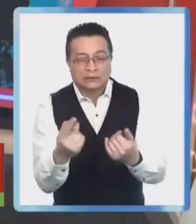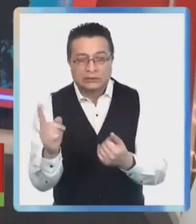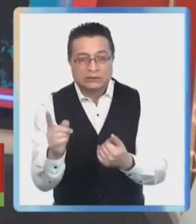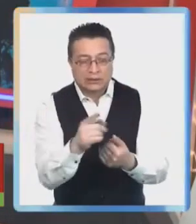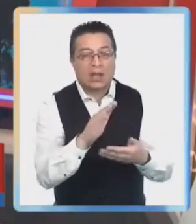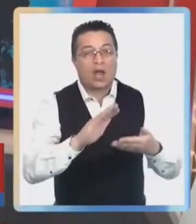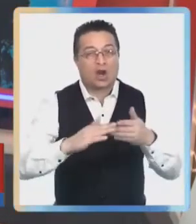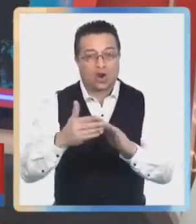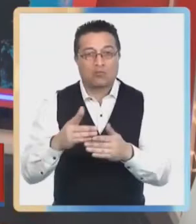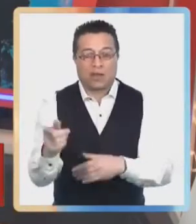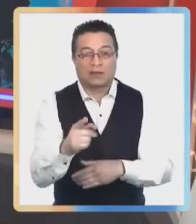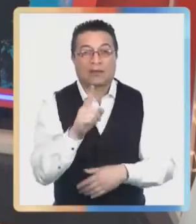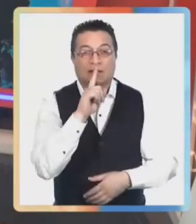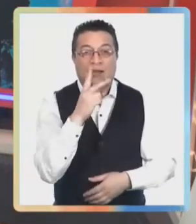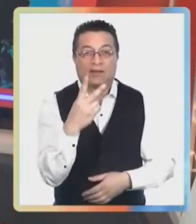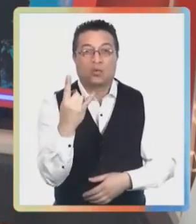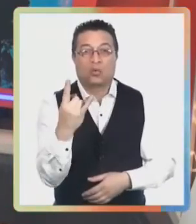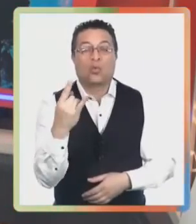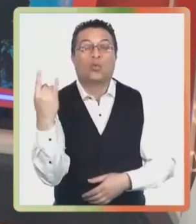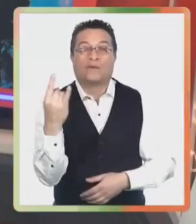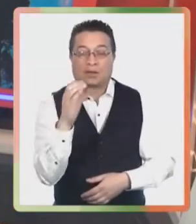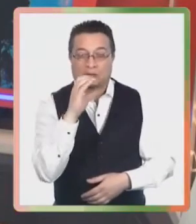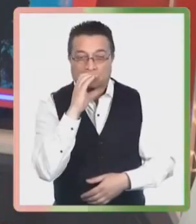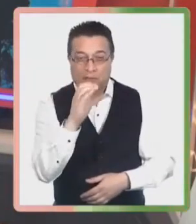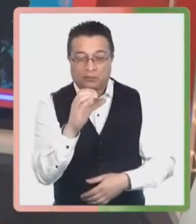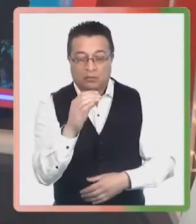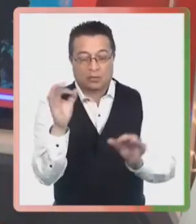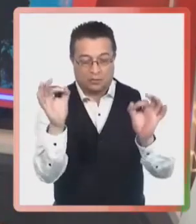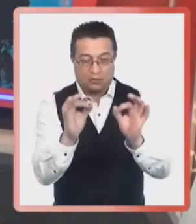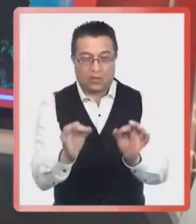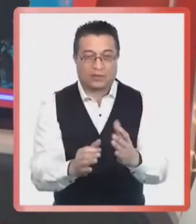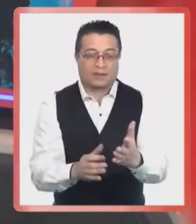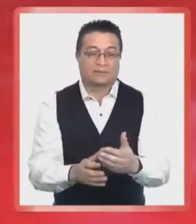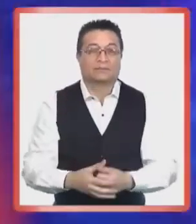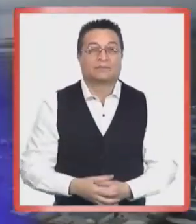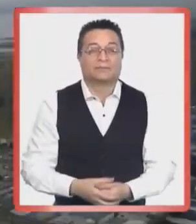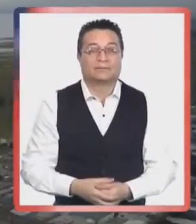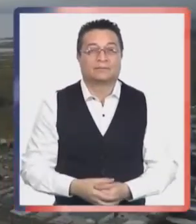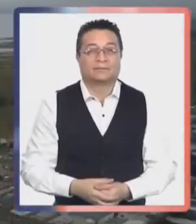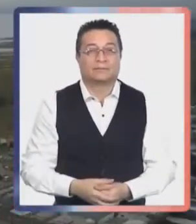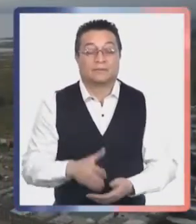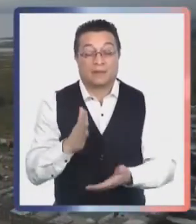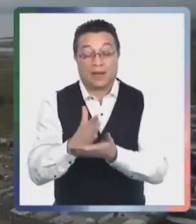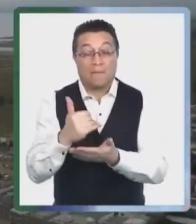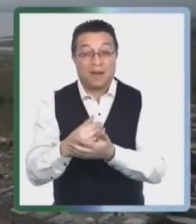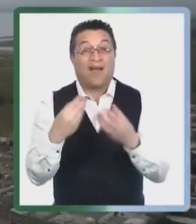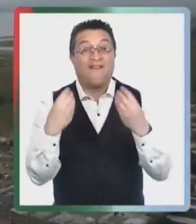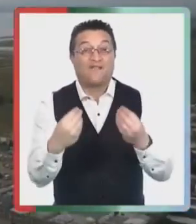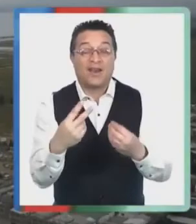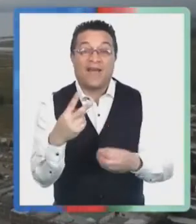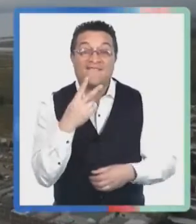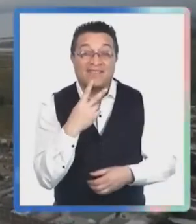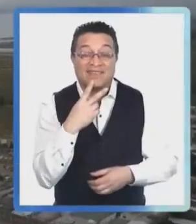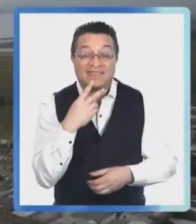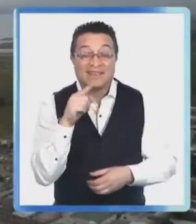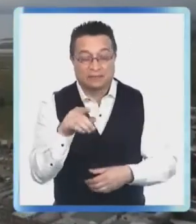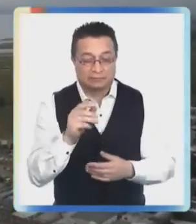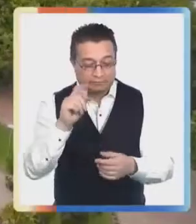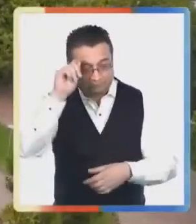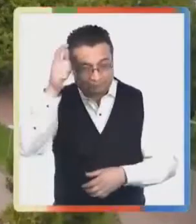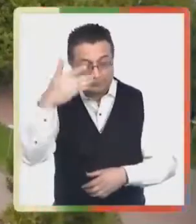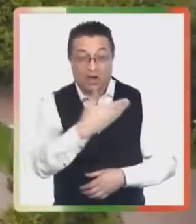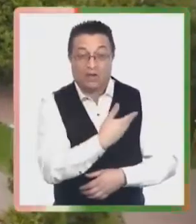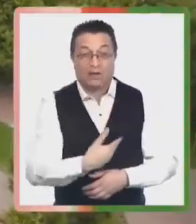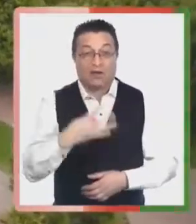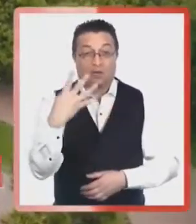necesidades de las comunidades. TVU, Universidad de Concepción, nos explica. El Plan Buen Vivir, iniciativa del gobierno